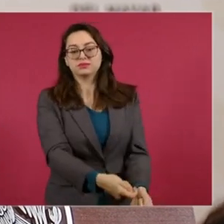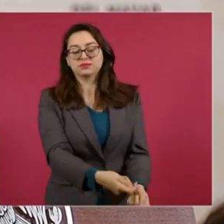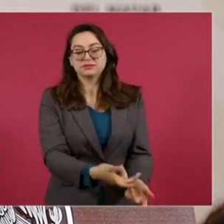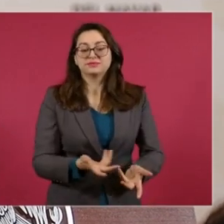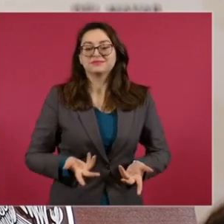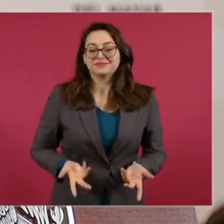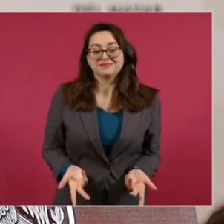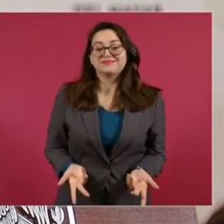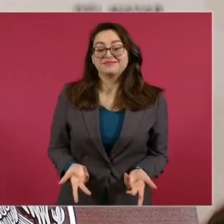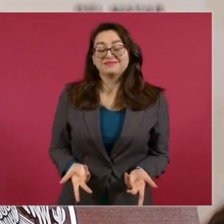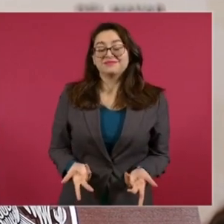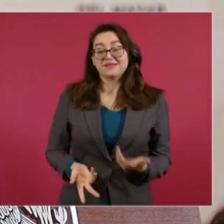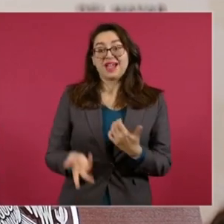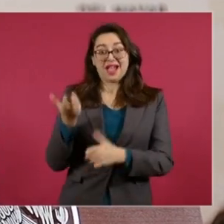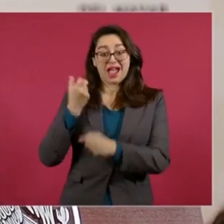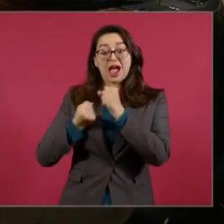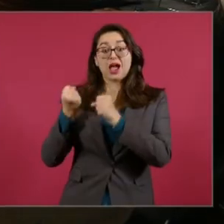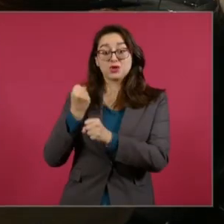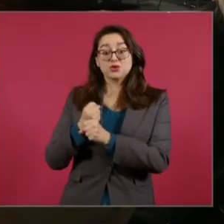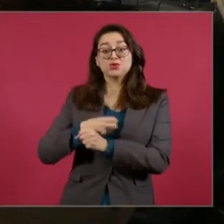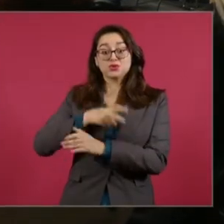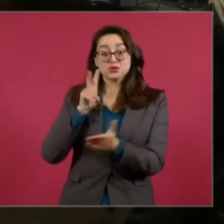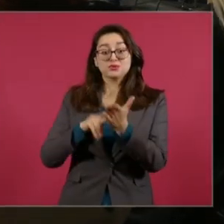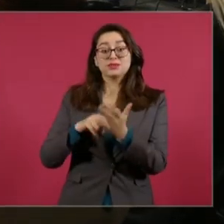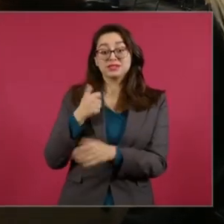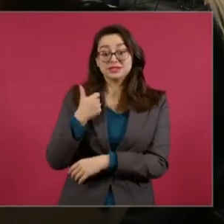Pero en la elección pasada, lo mismo.